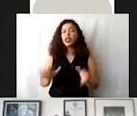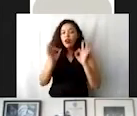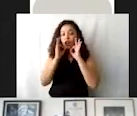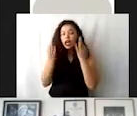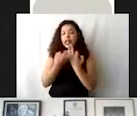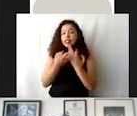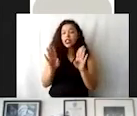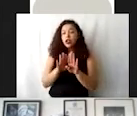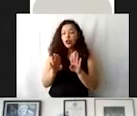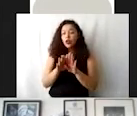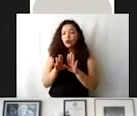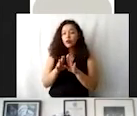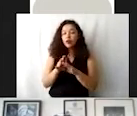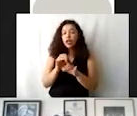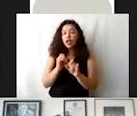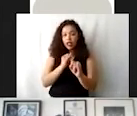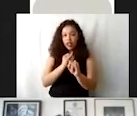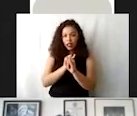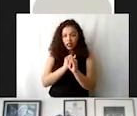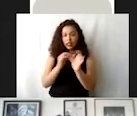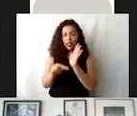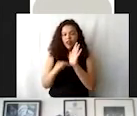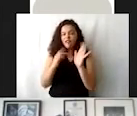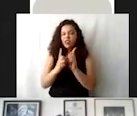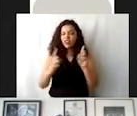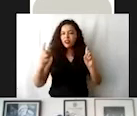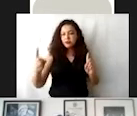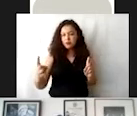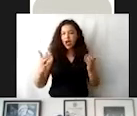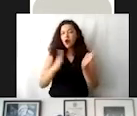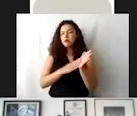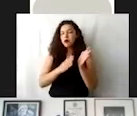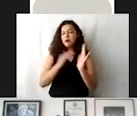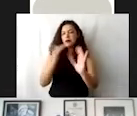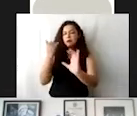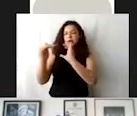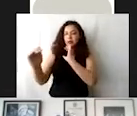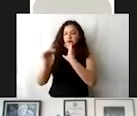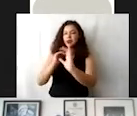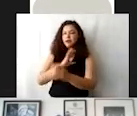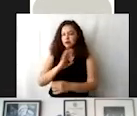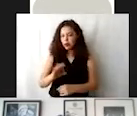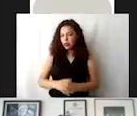través mediante la firma o documentos electrónicos, ¿no? Bueno.